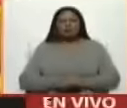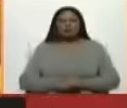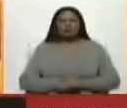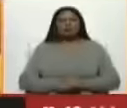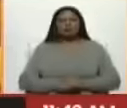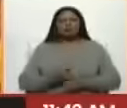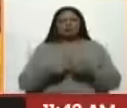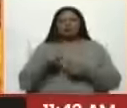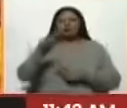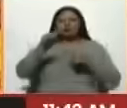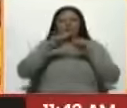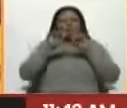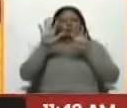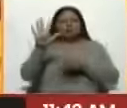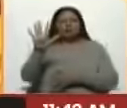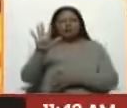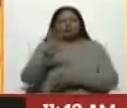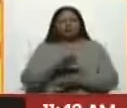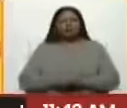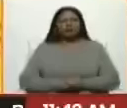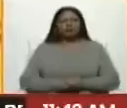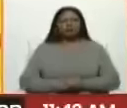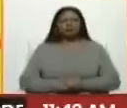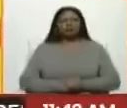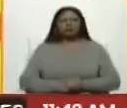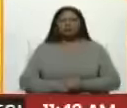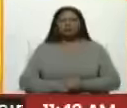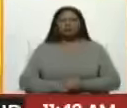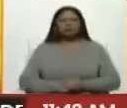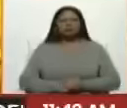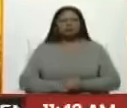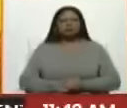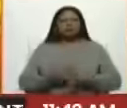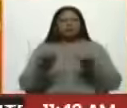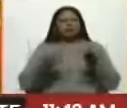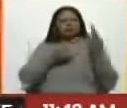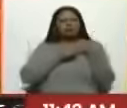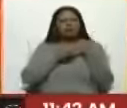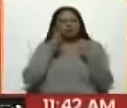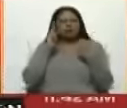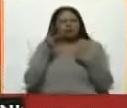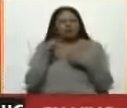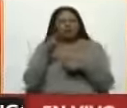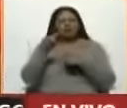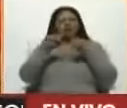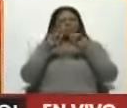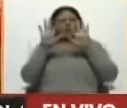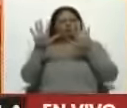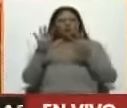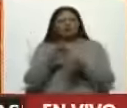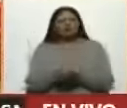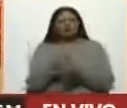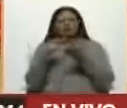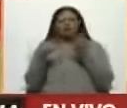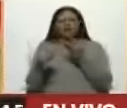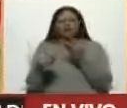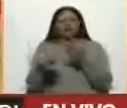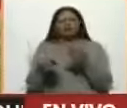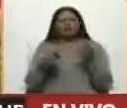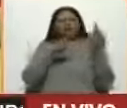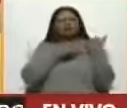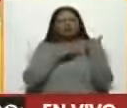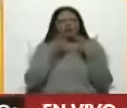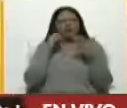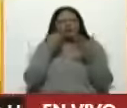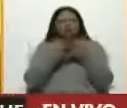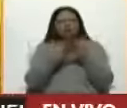Pero el 1x10, ¿qué tareas tenemos en el 1x10? Hay otras tareas conexas, el tema de los